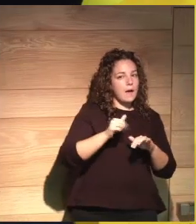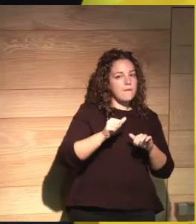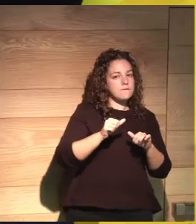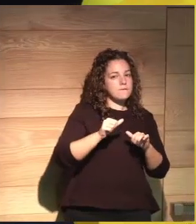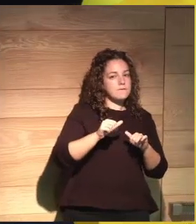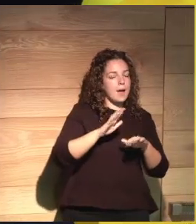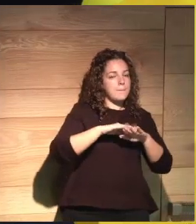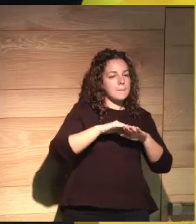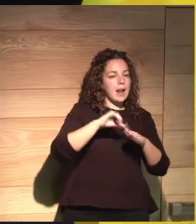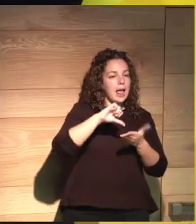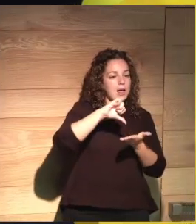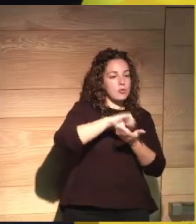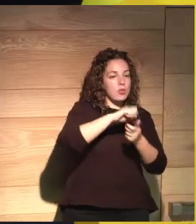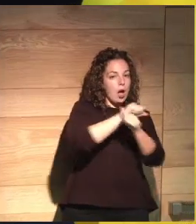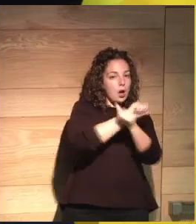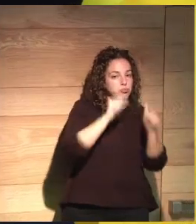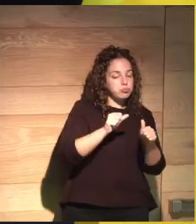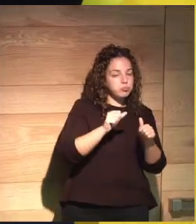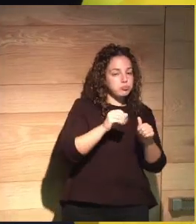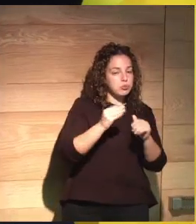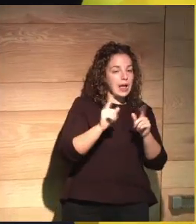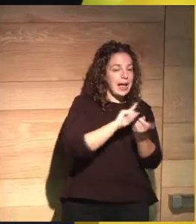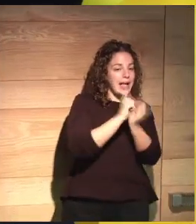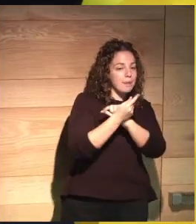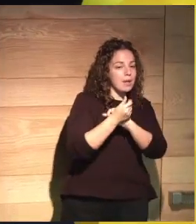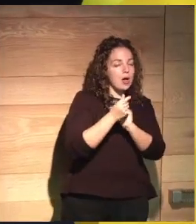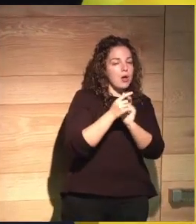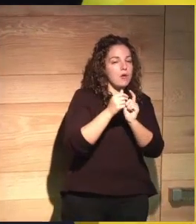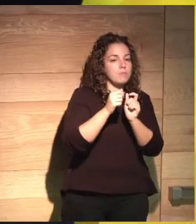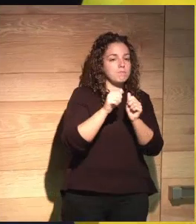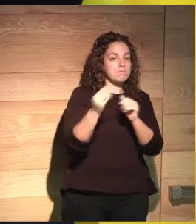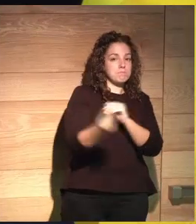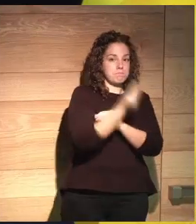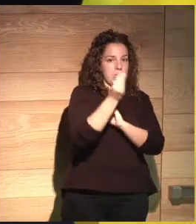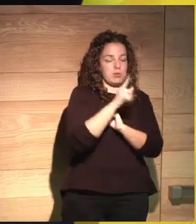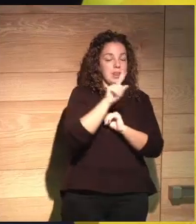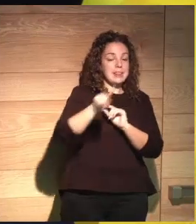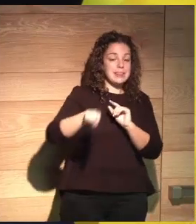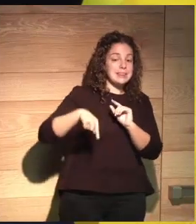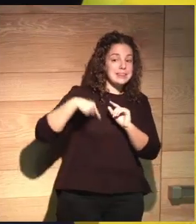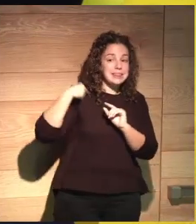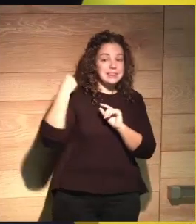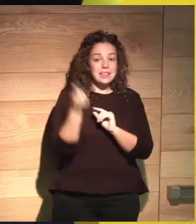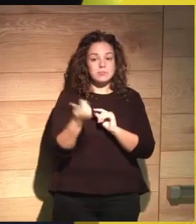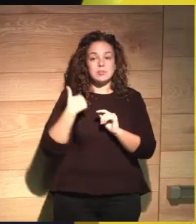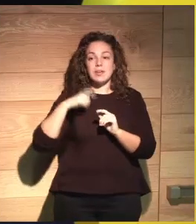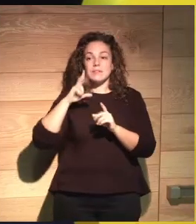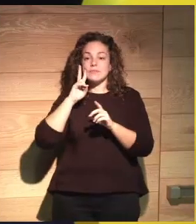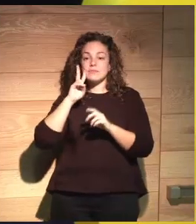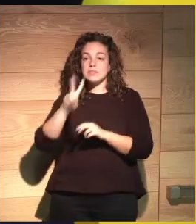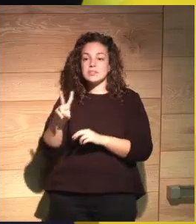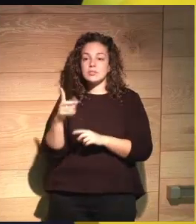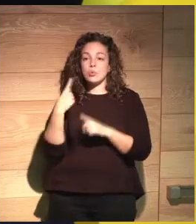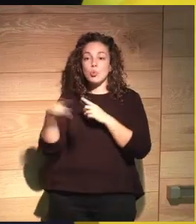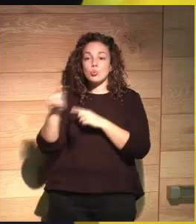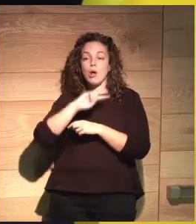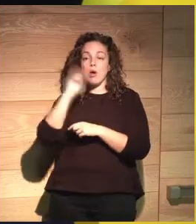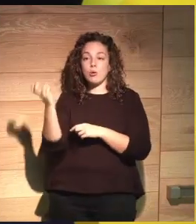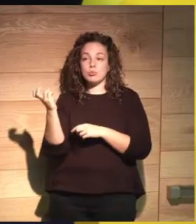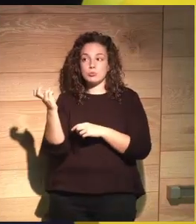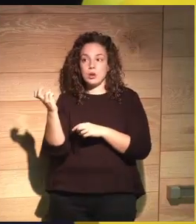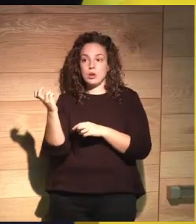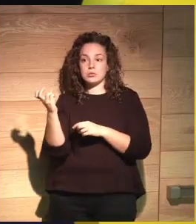sociedad de manera mejor un poco más como se decía antes y después cuando ésta tú ves también otras fuerzas que la utilizan de